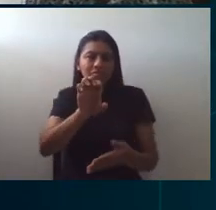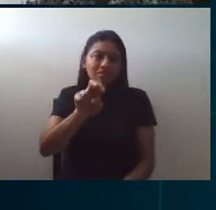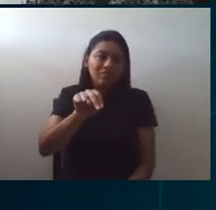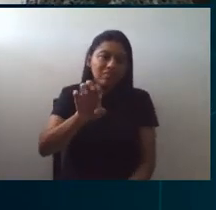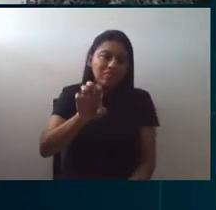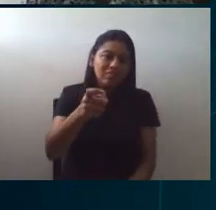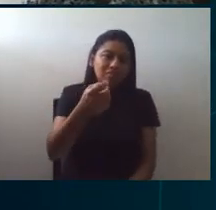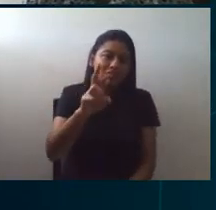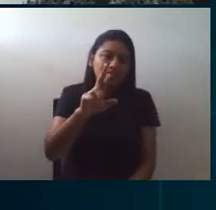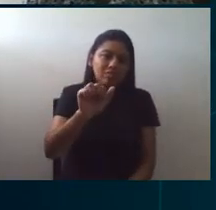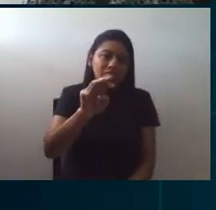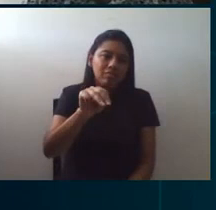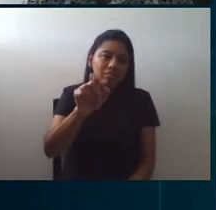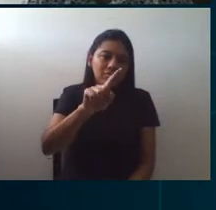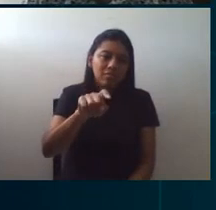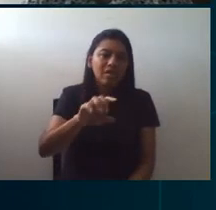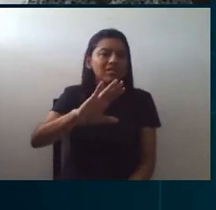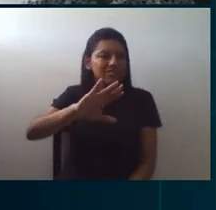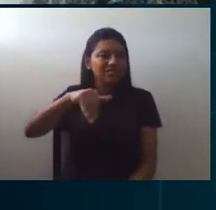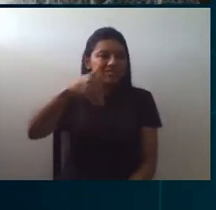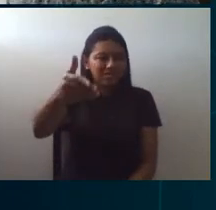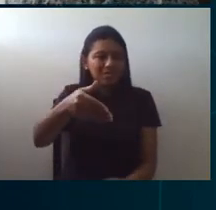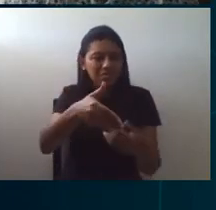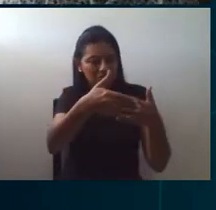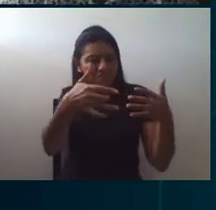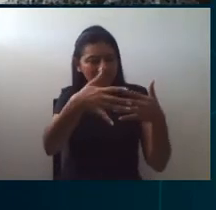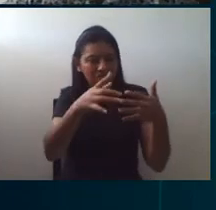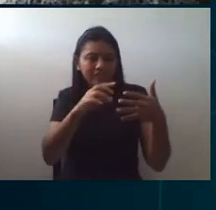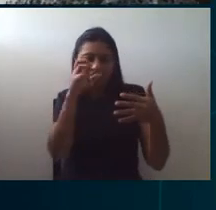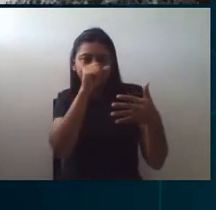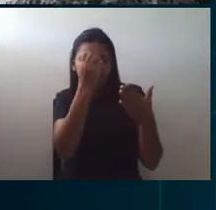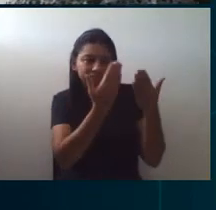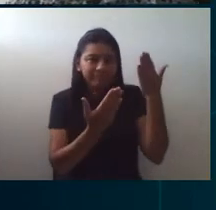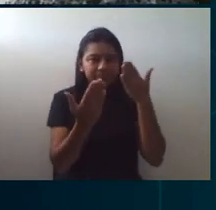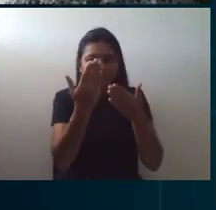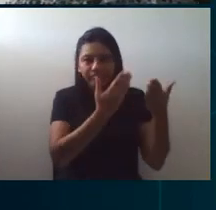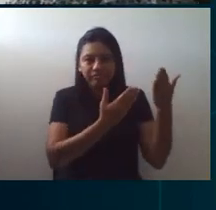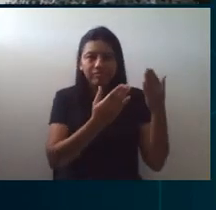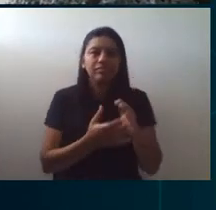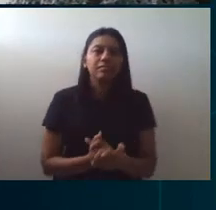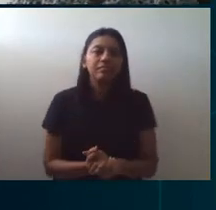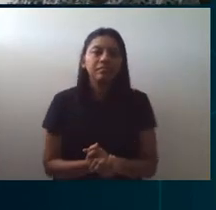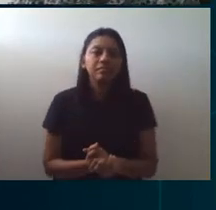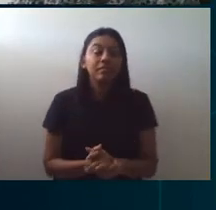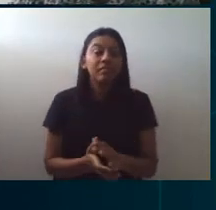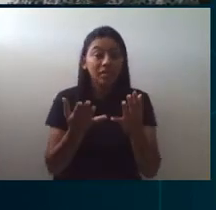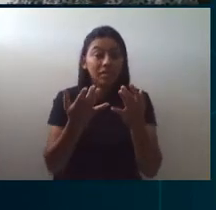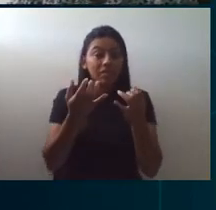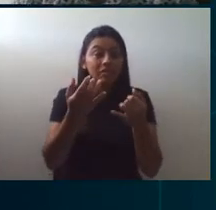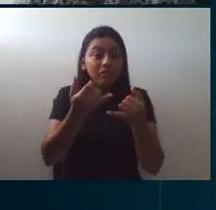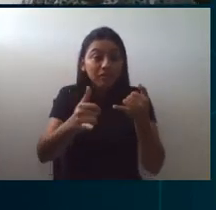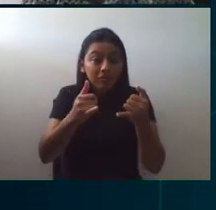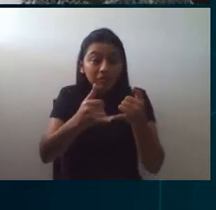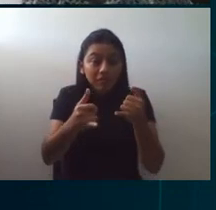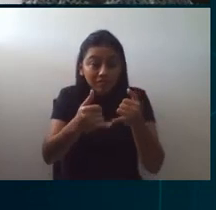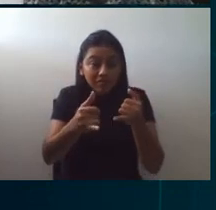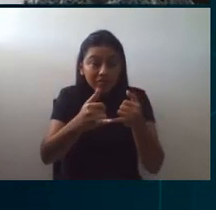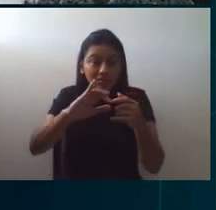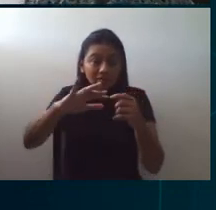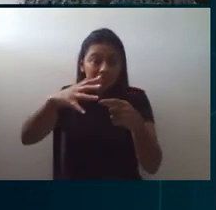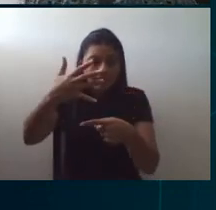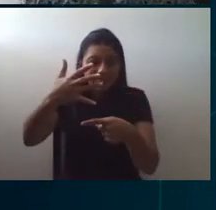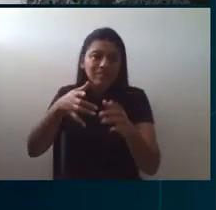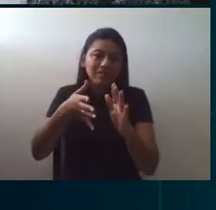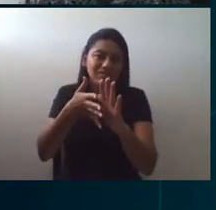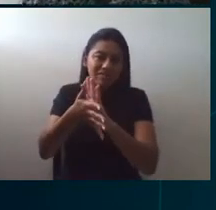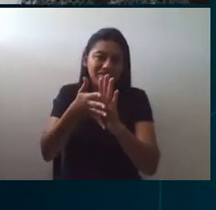para nuestro análisis posterior de la analítica de textos. Y pues por último, compañeros, tenemos acá en la parte del procesamiento de los textos, porque recuerden que aún